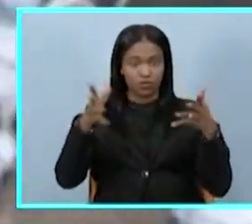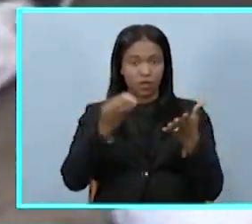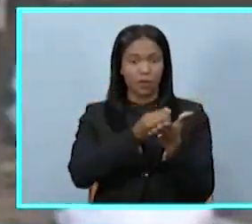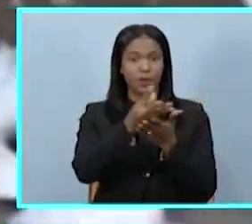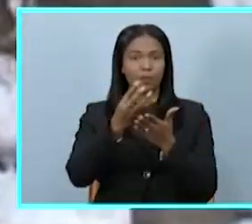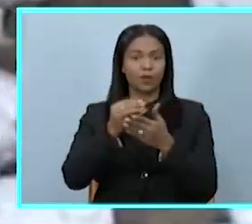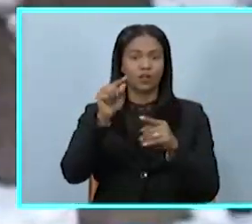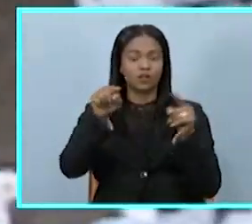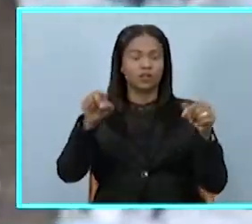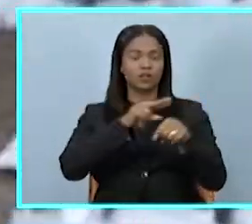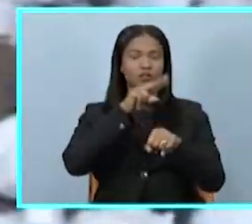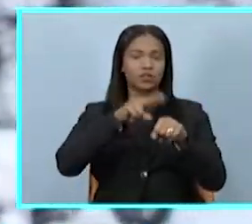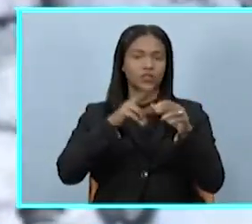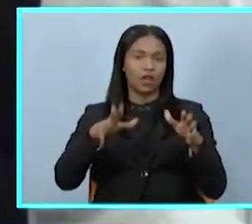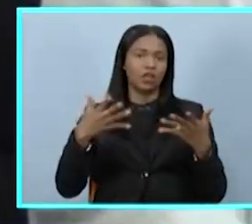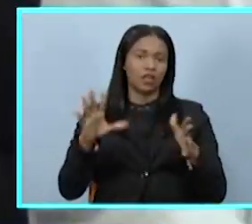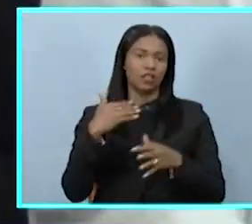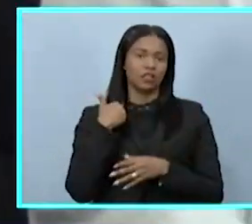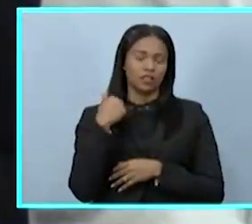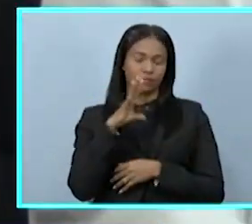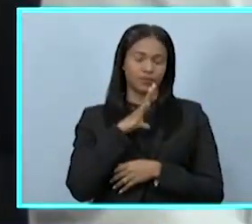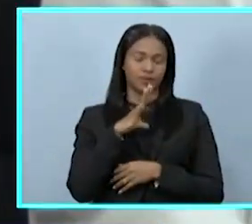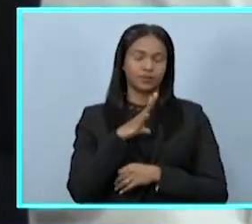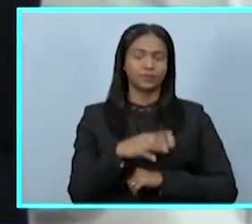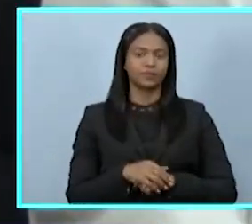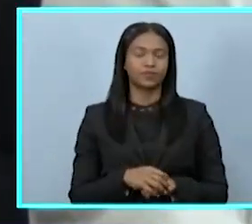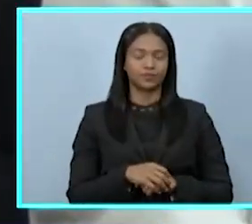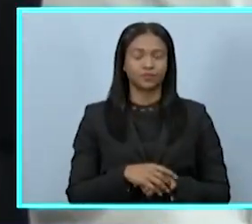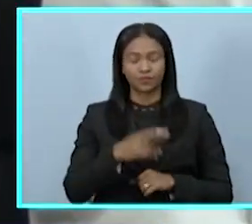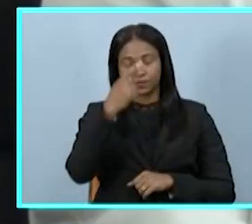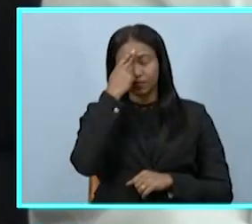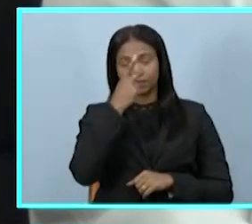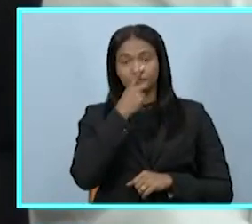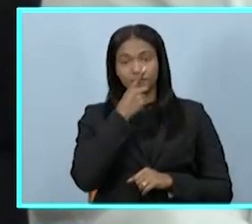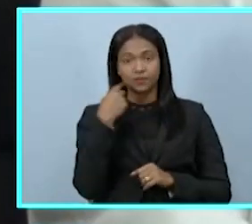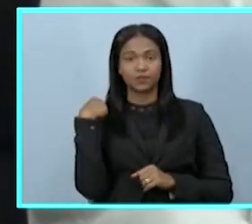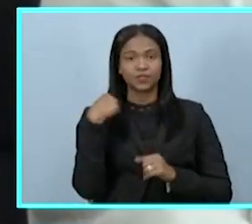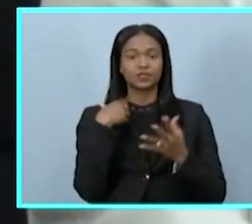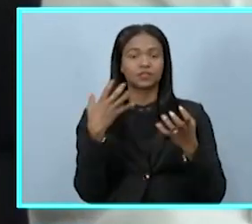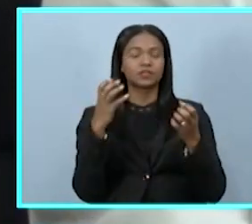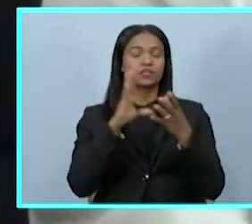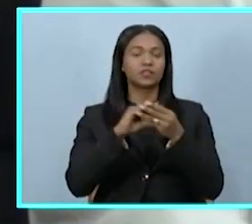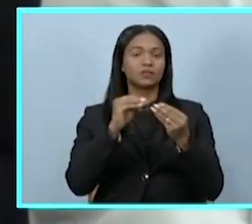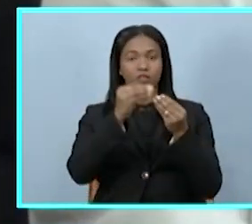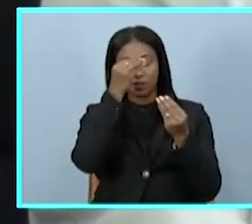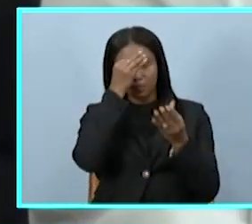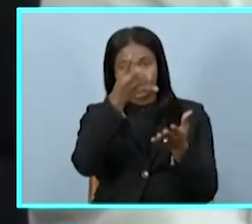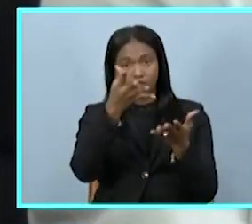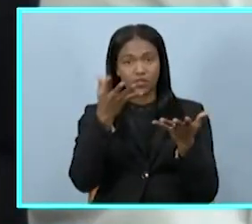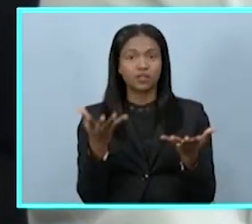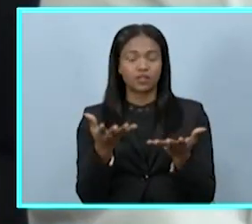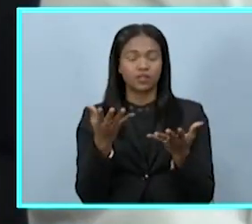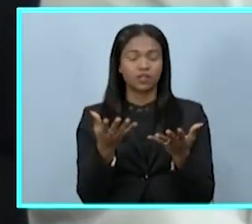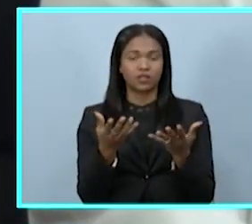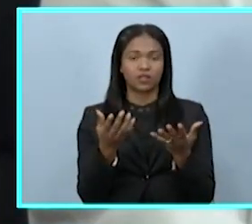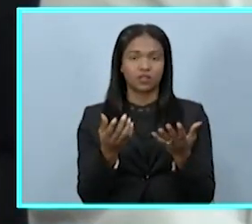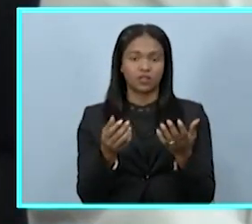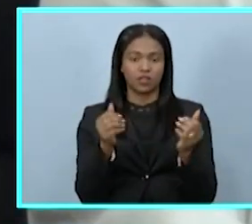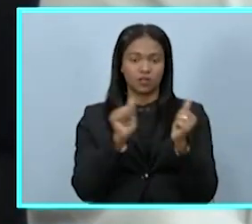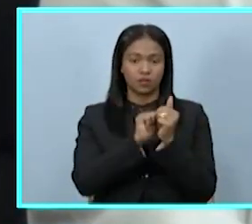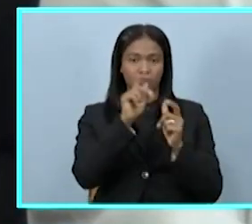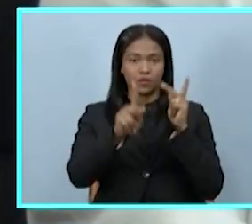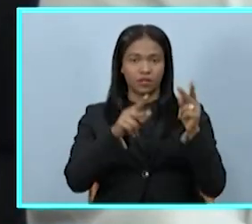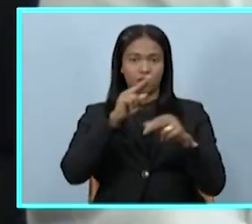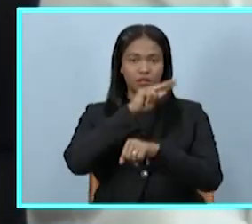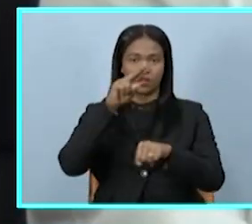precios a nivel local están estables. En República Dominicana podemos decir y confirmar de que los productores nacionales